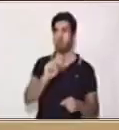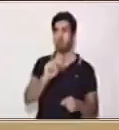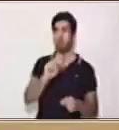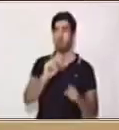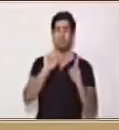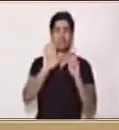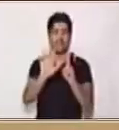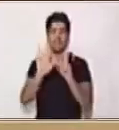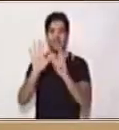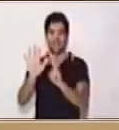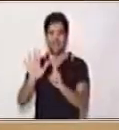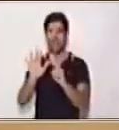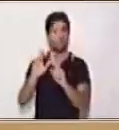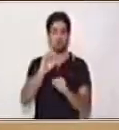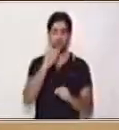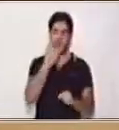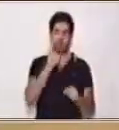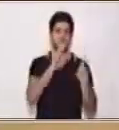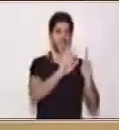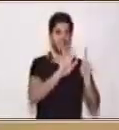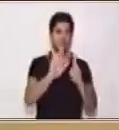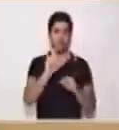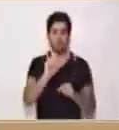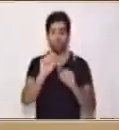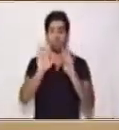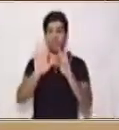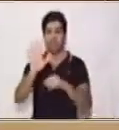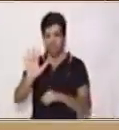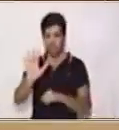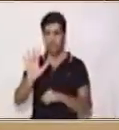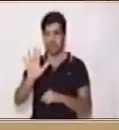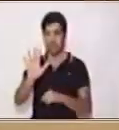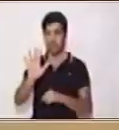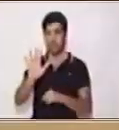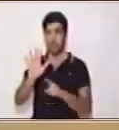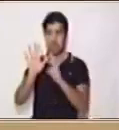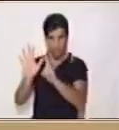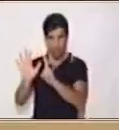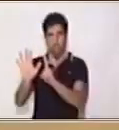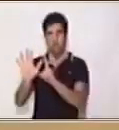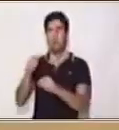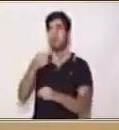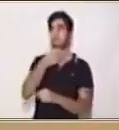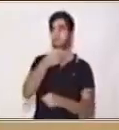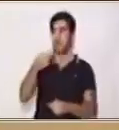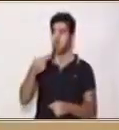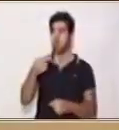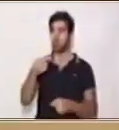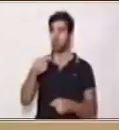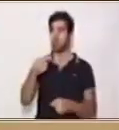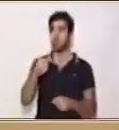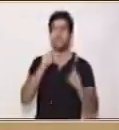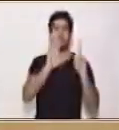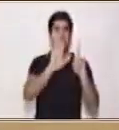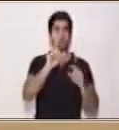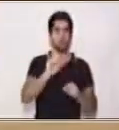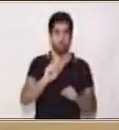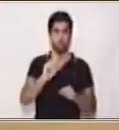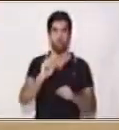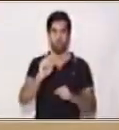66.76, menos el del cilindro menor, que es de 6, y nos va a quedar que